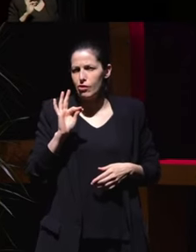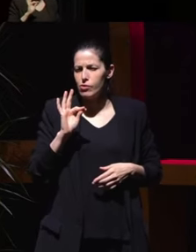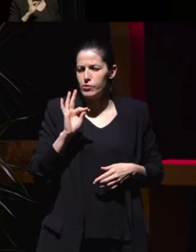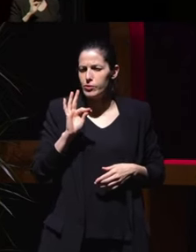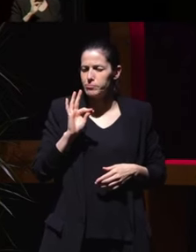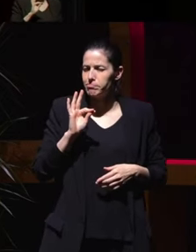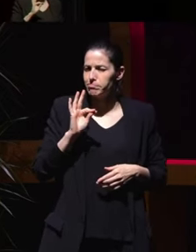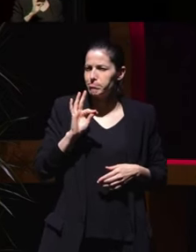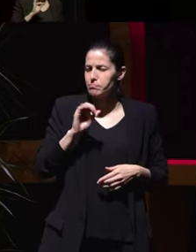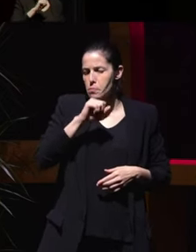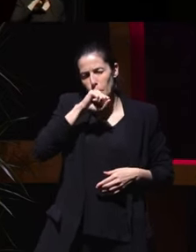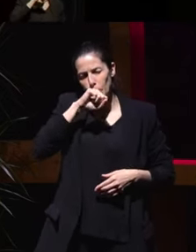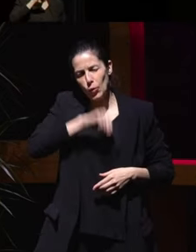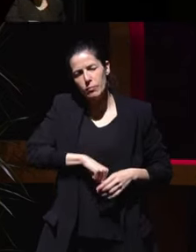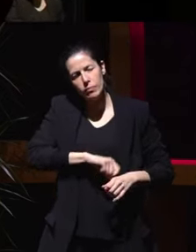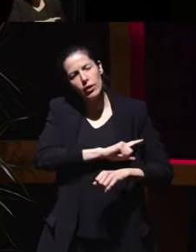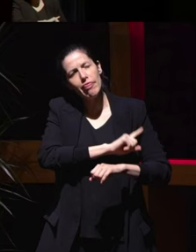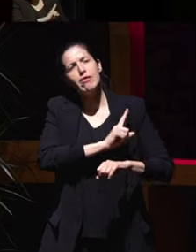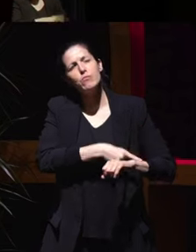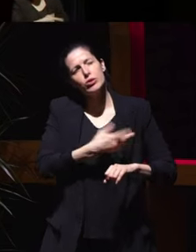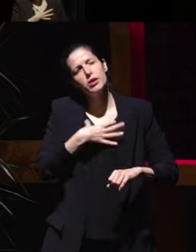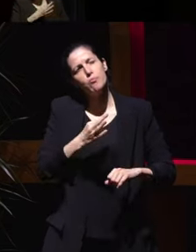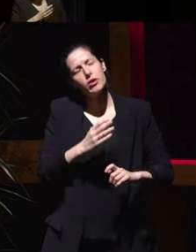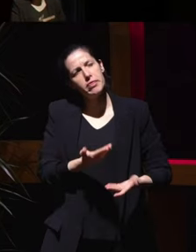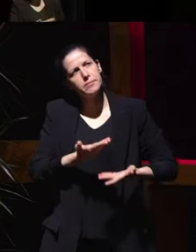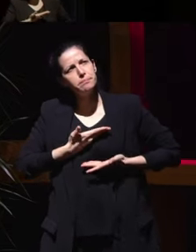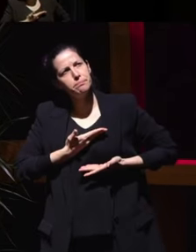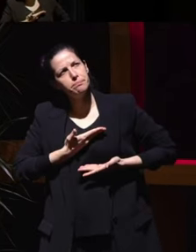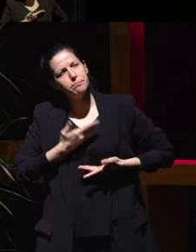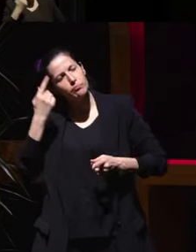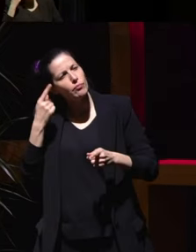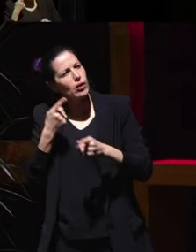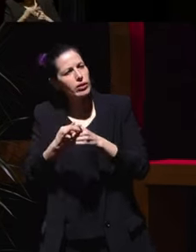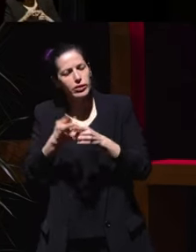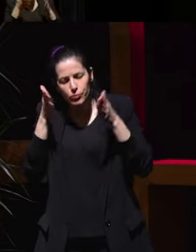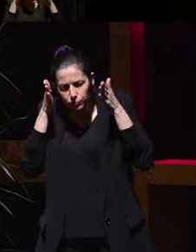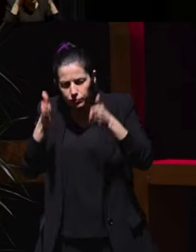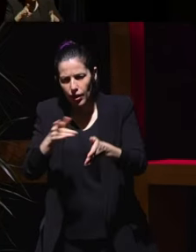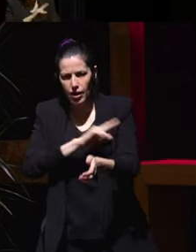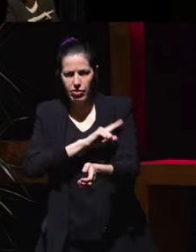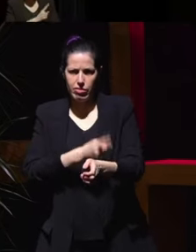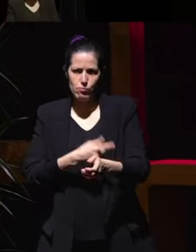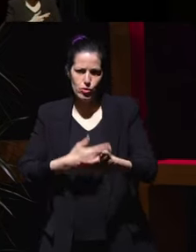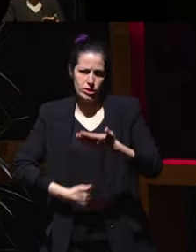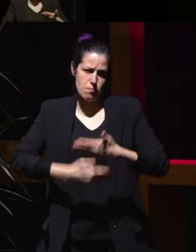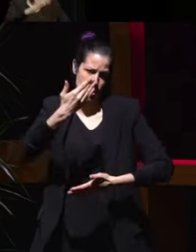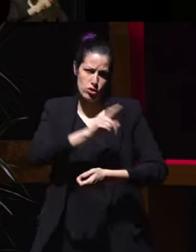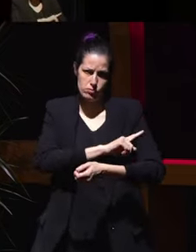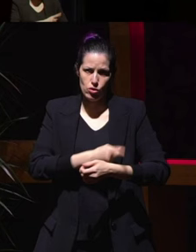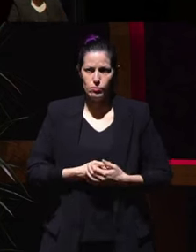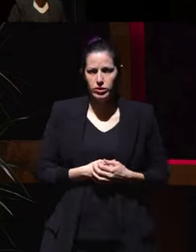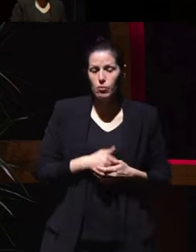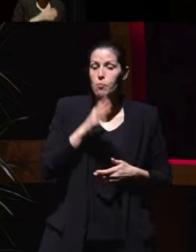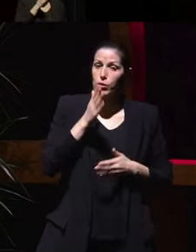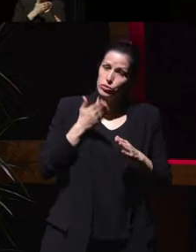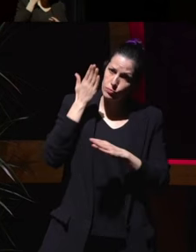podía servirme para prepararme en el mundo de deporte y adicarme o xornalismo deportivo. Por eso fui a Madrid a estudiar un